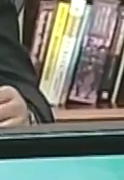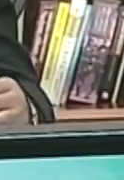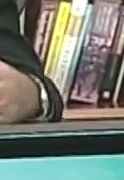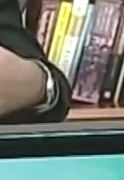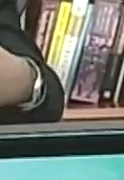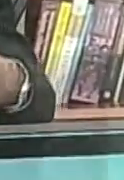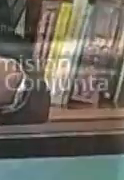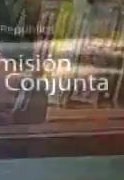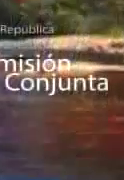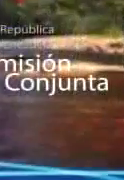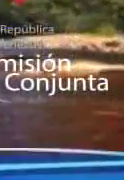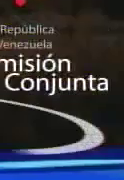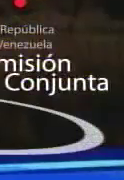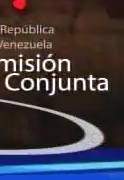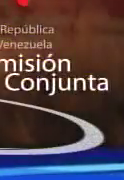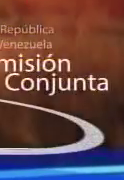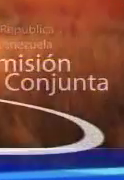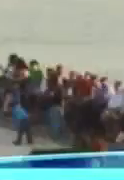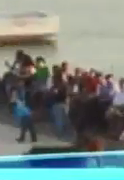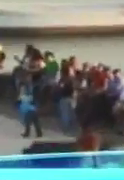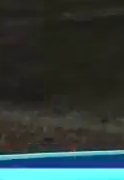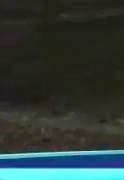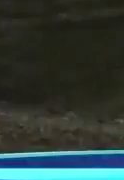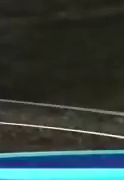como está...